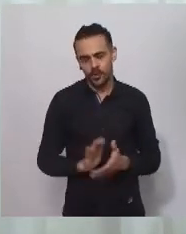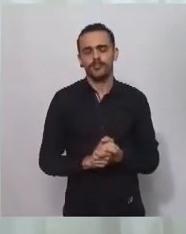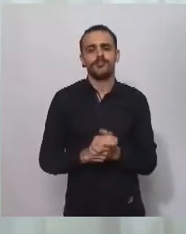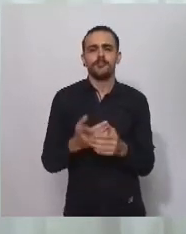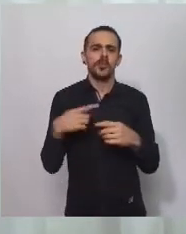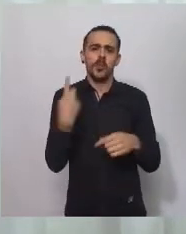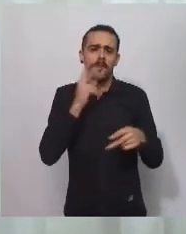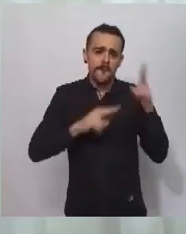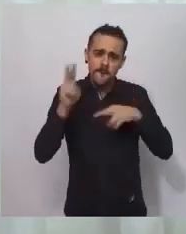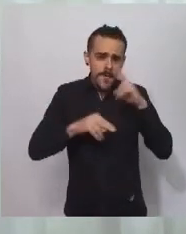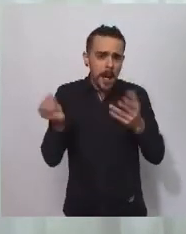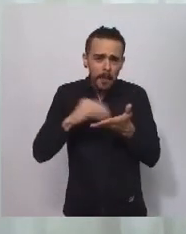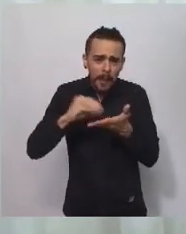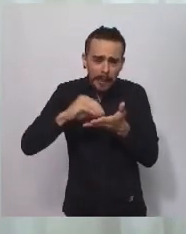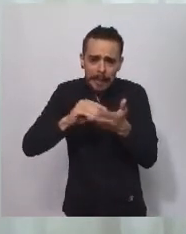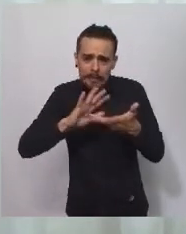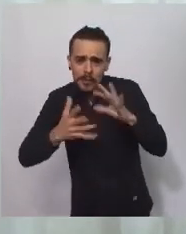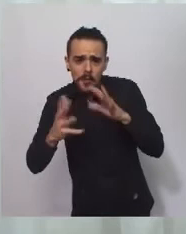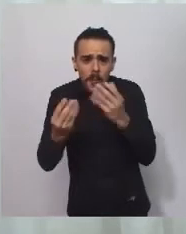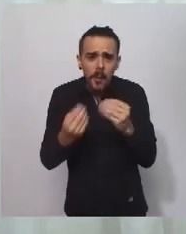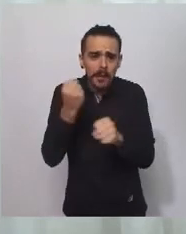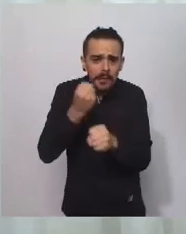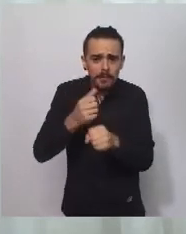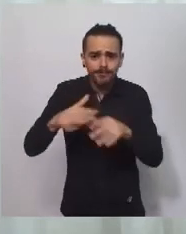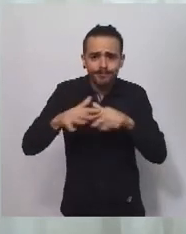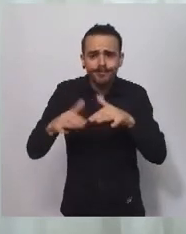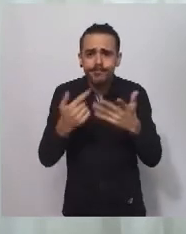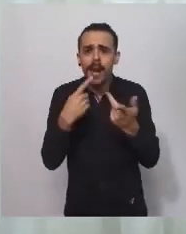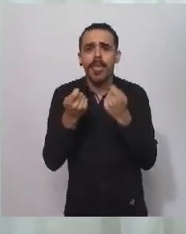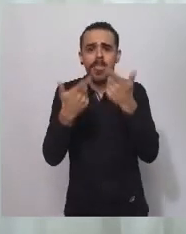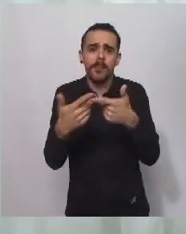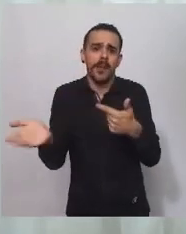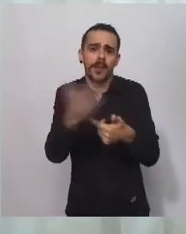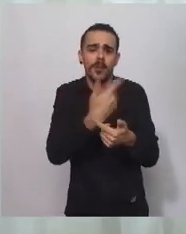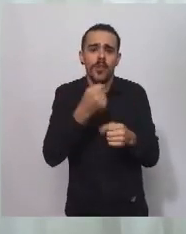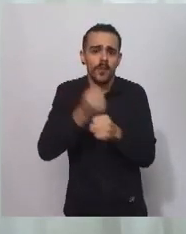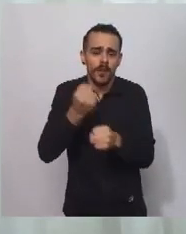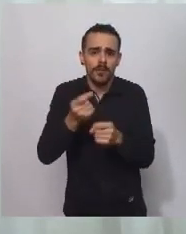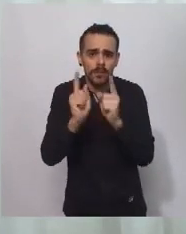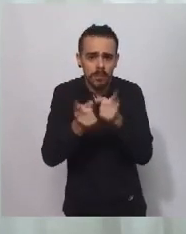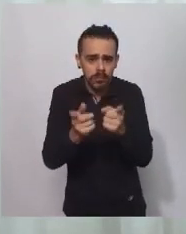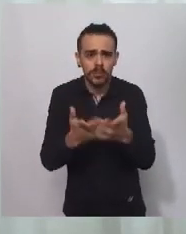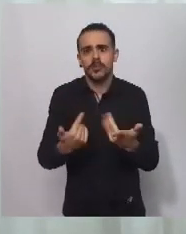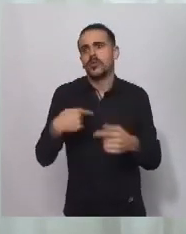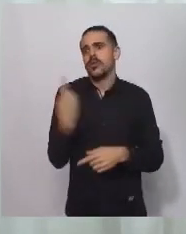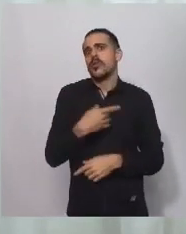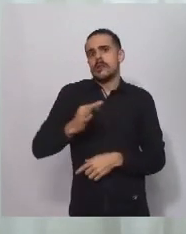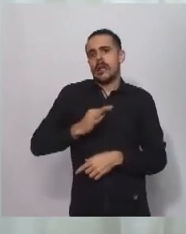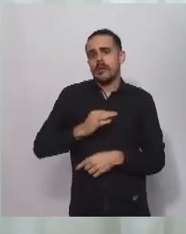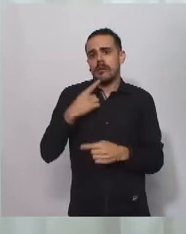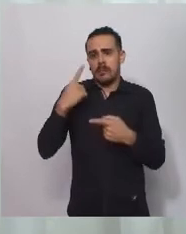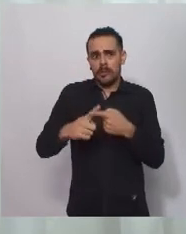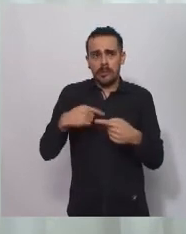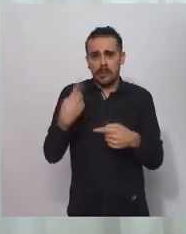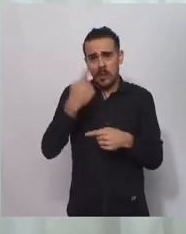porque desde lo público desde lo que nos toca la recaudación ha caído de manera fenomenal ha superado todas las